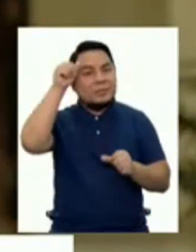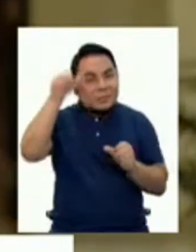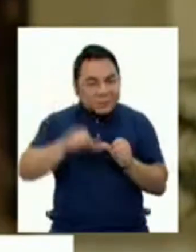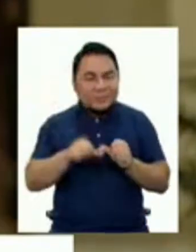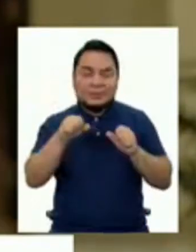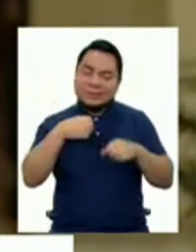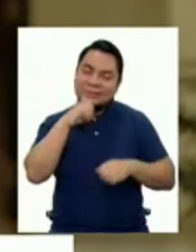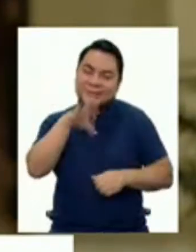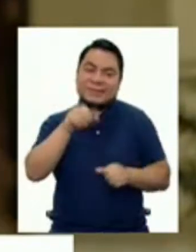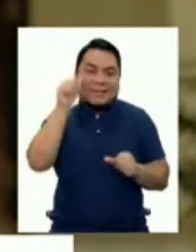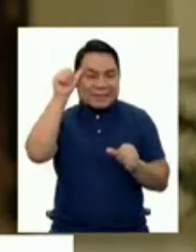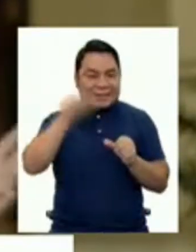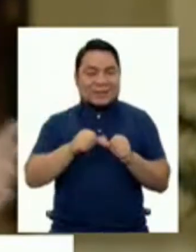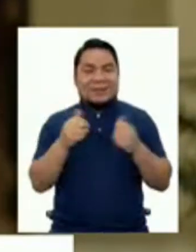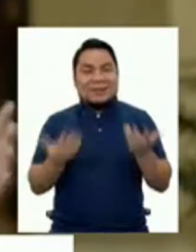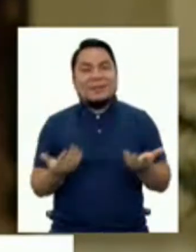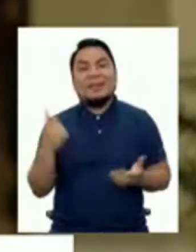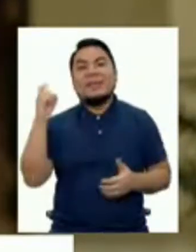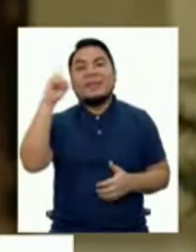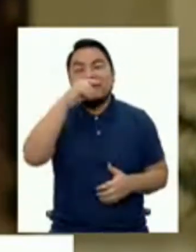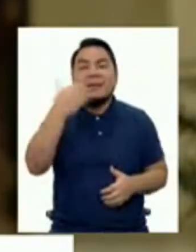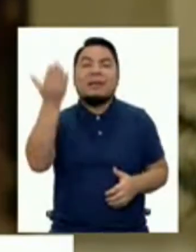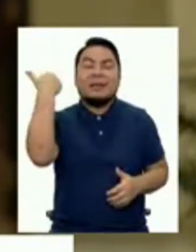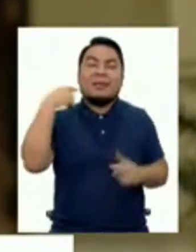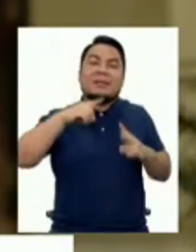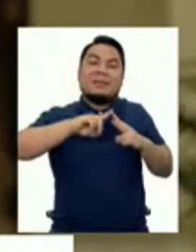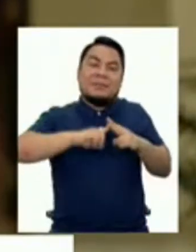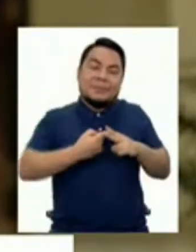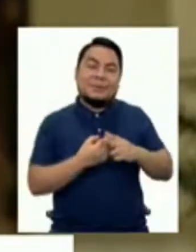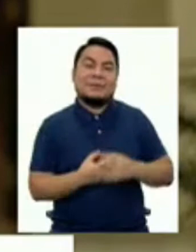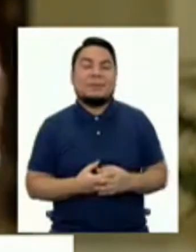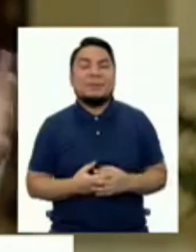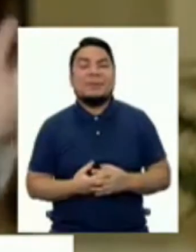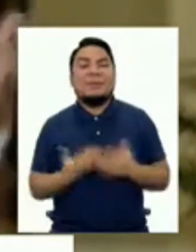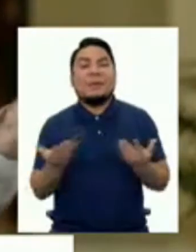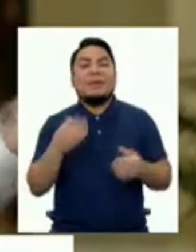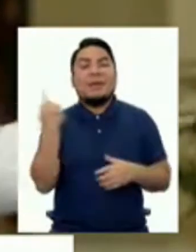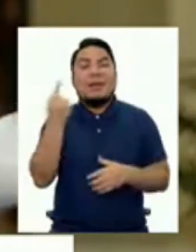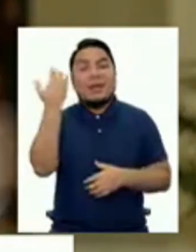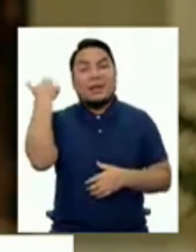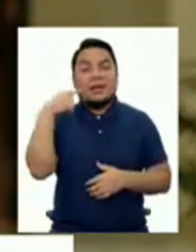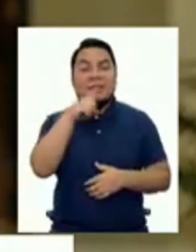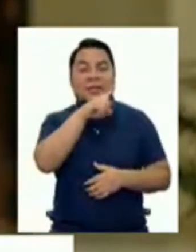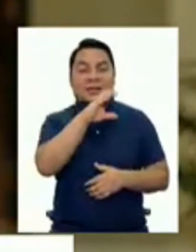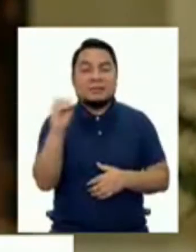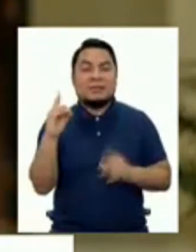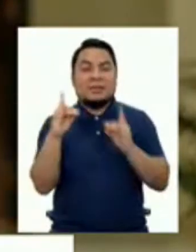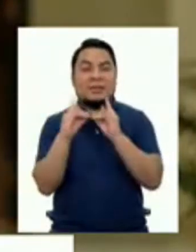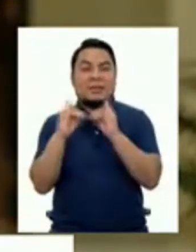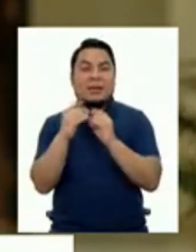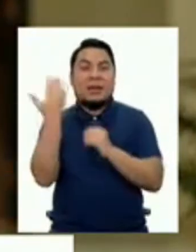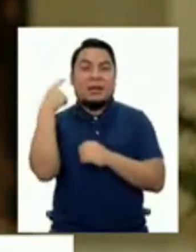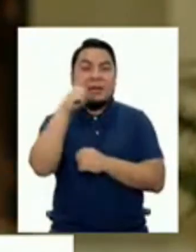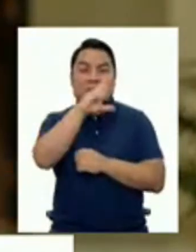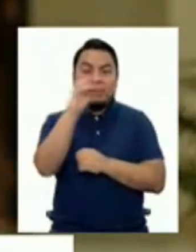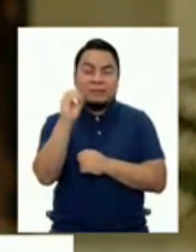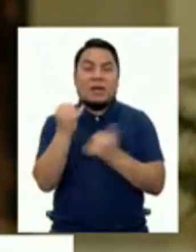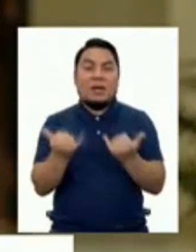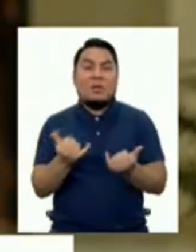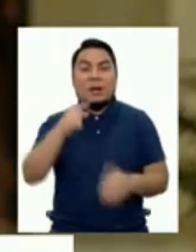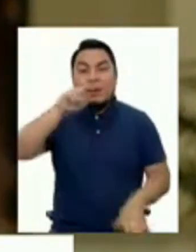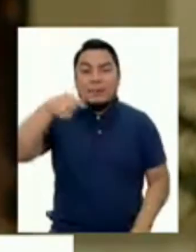recordar lo difícil que fue empezar todo ello con tan solo 100 camas UCI. Ahora